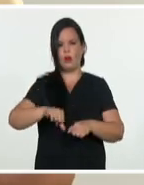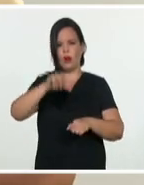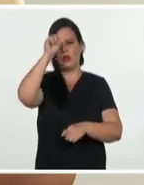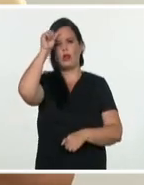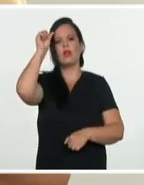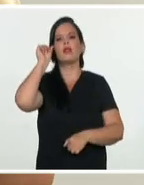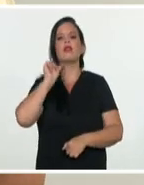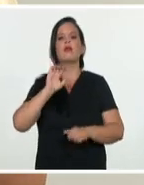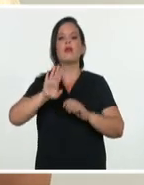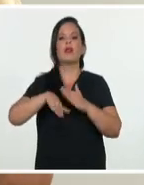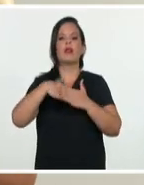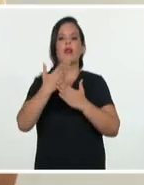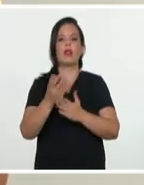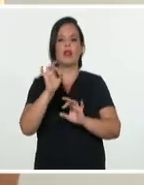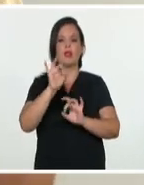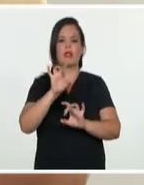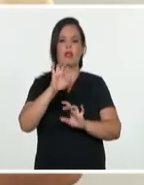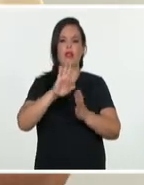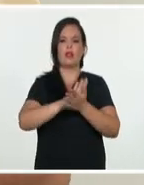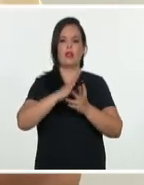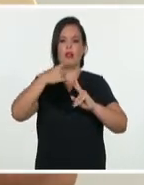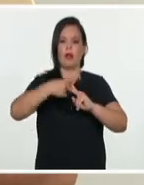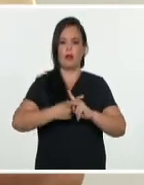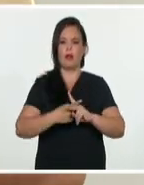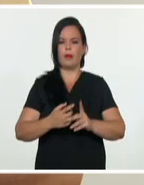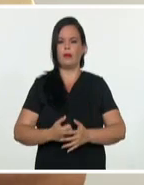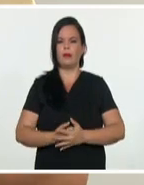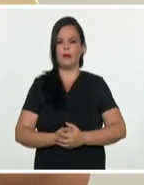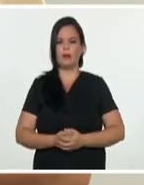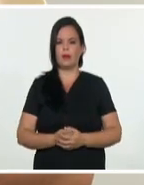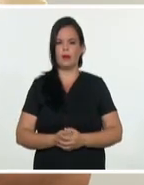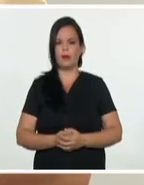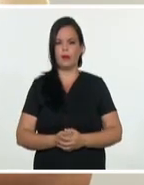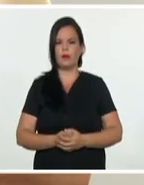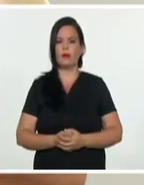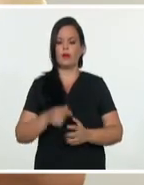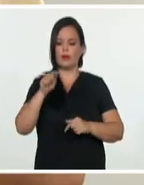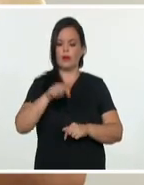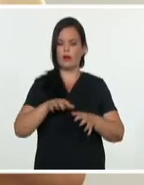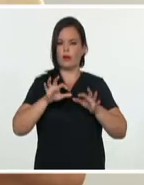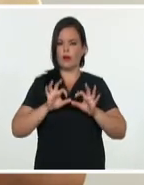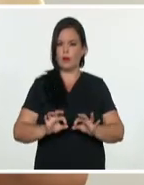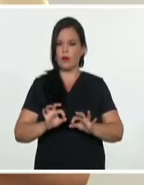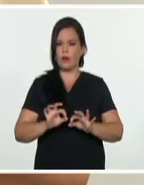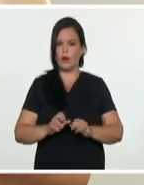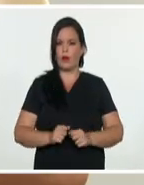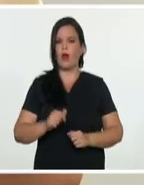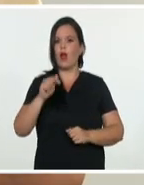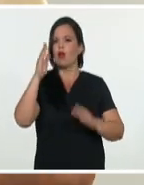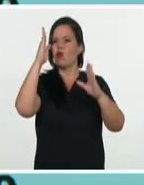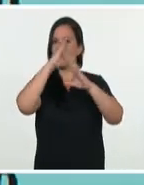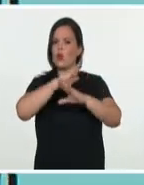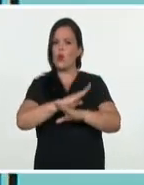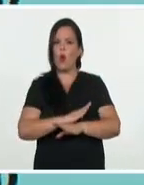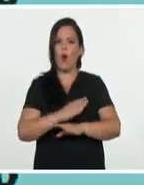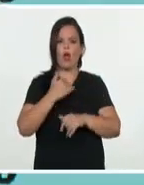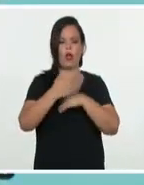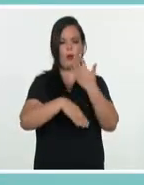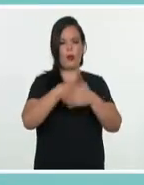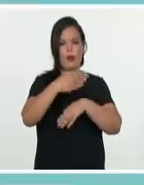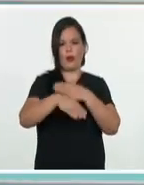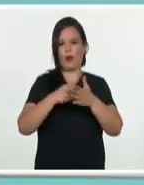mayo, en el país, de acuerdo a un informe del Despacho Nacional de Carga, no se reportan afectaciones en